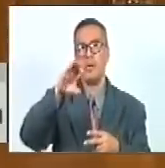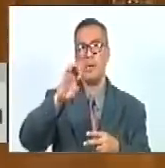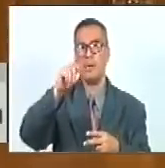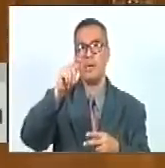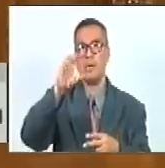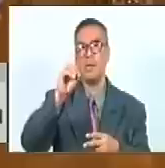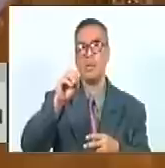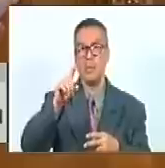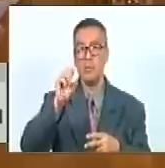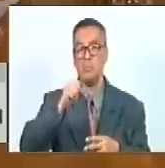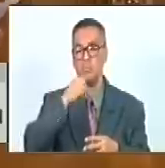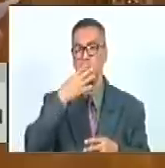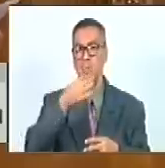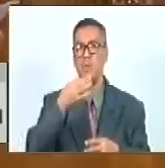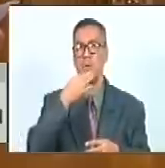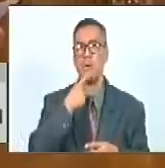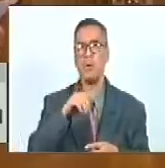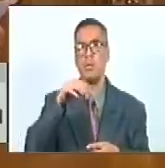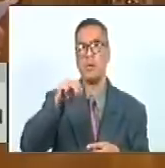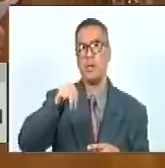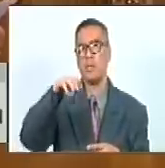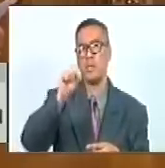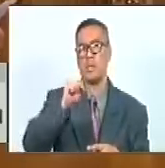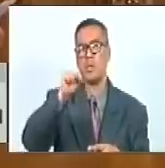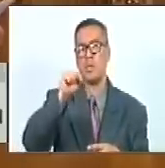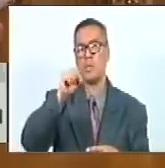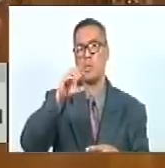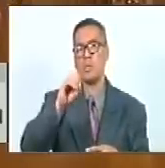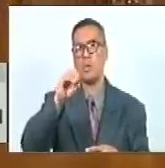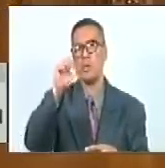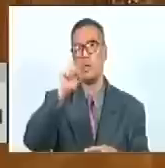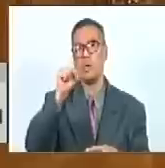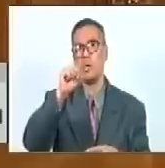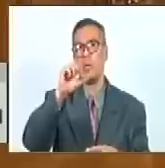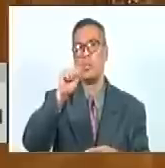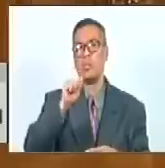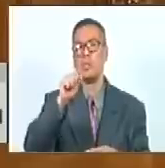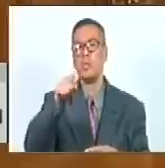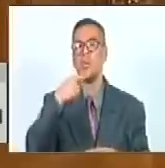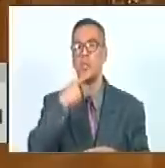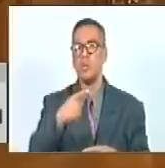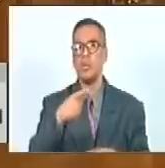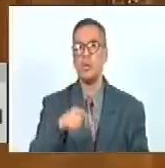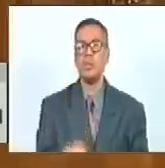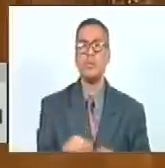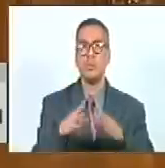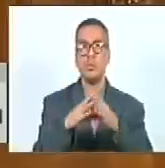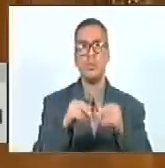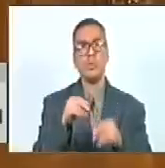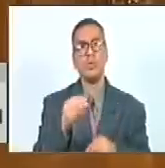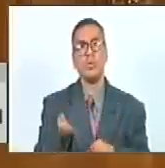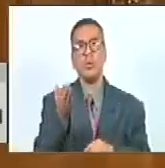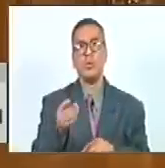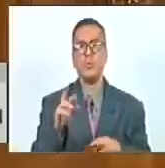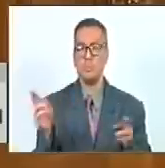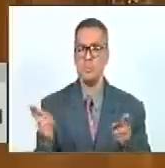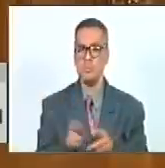muy bien interpretada por Mercedes Sosa. Señalé lo indispensable y